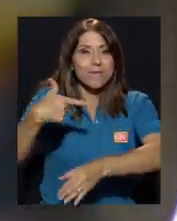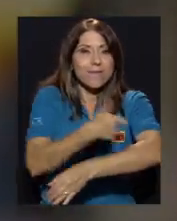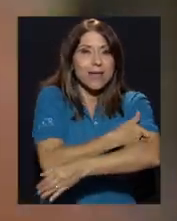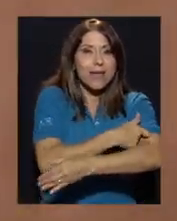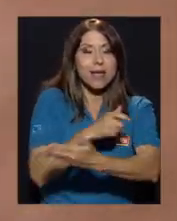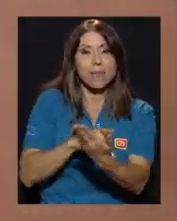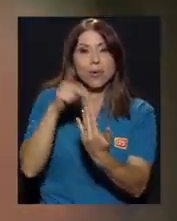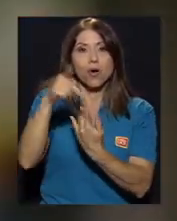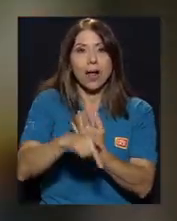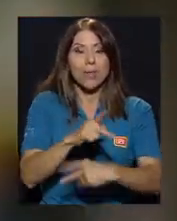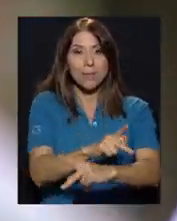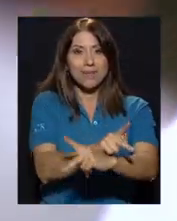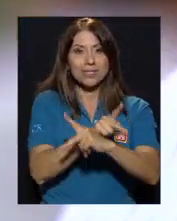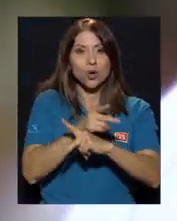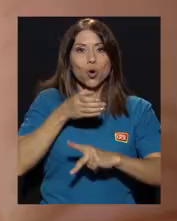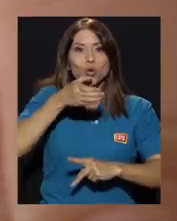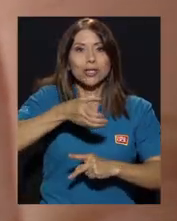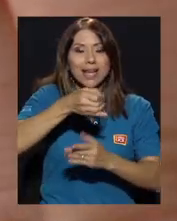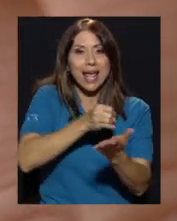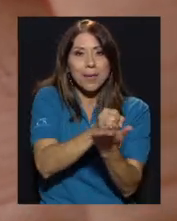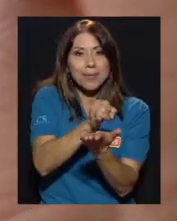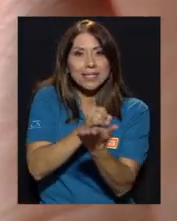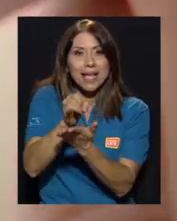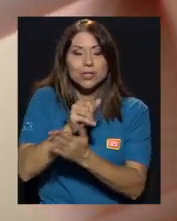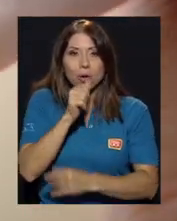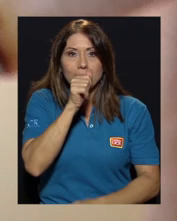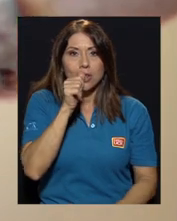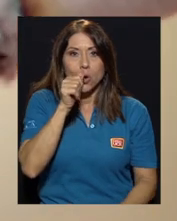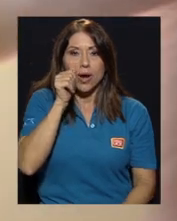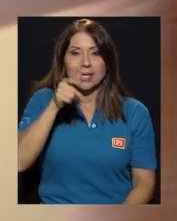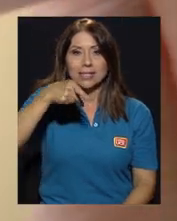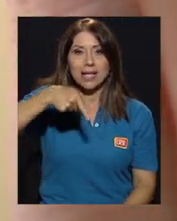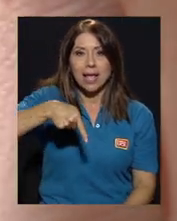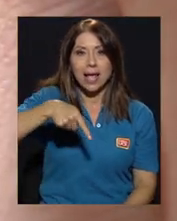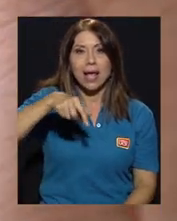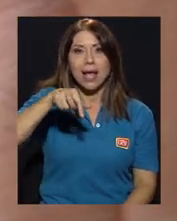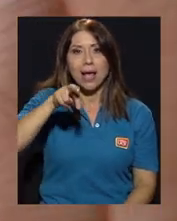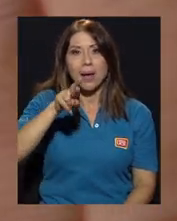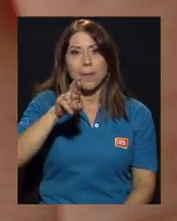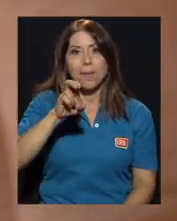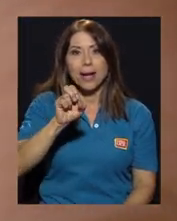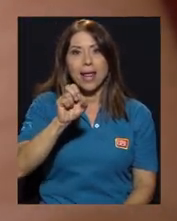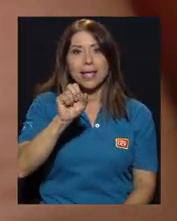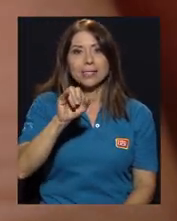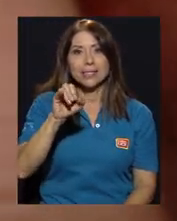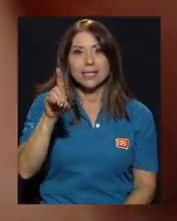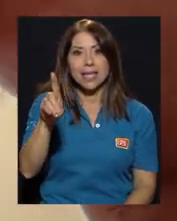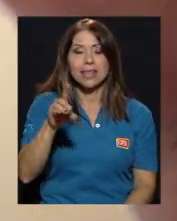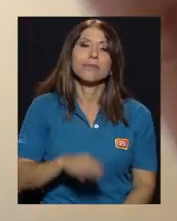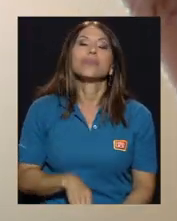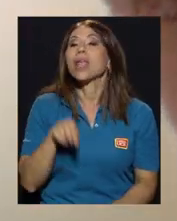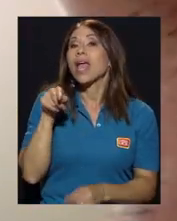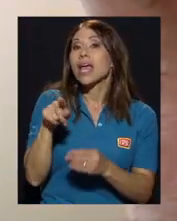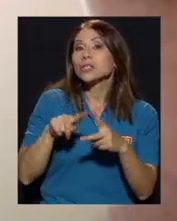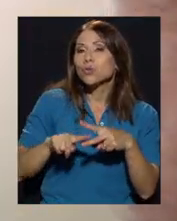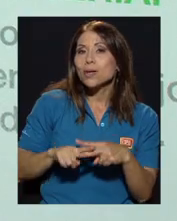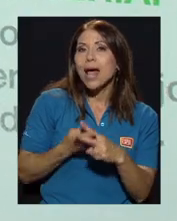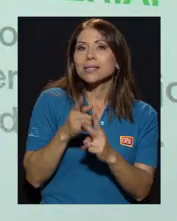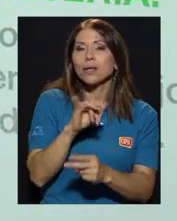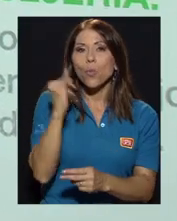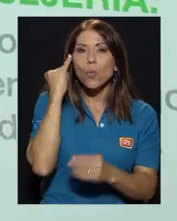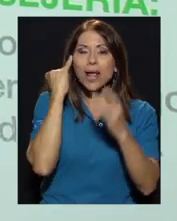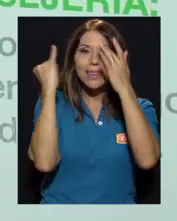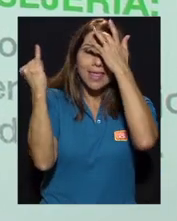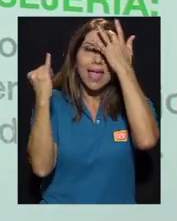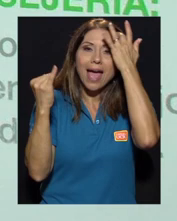de Prevención, Consejería e Investigación en Drogas, PRECID. Esto nace como una idea, una iniciativa